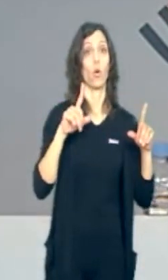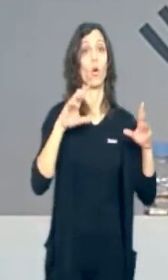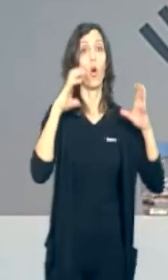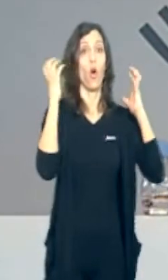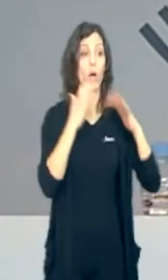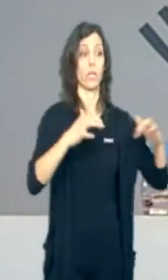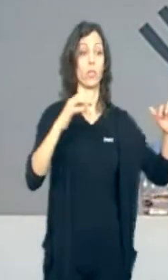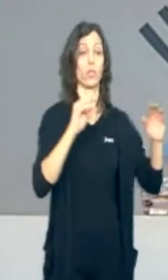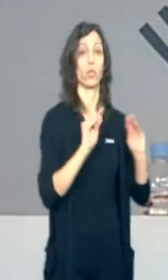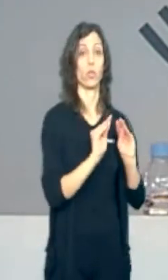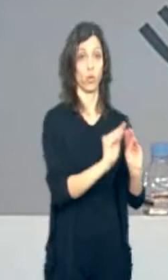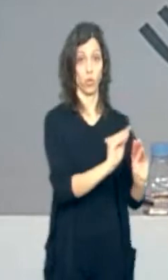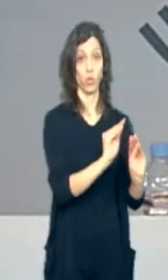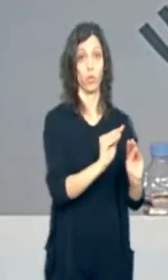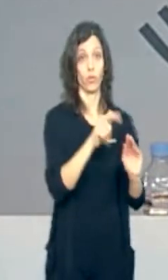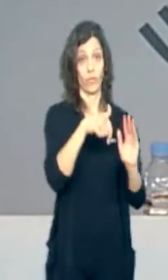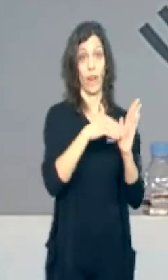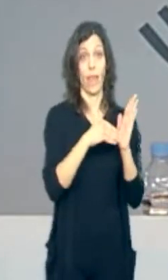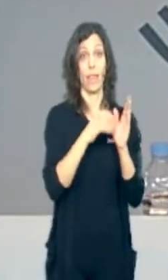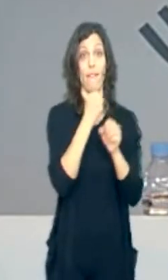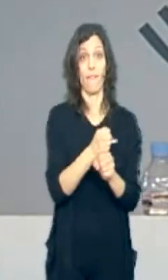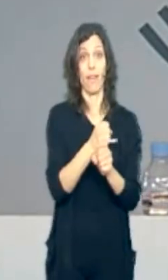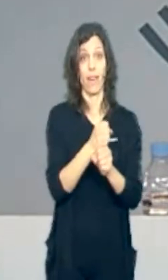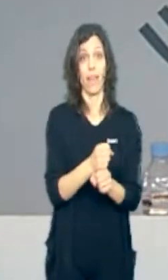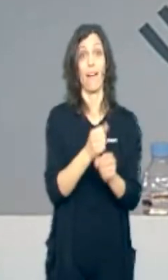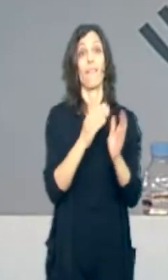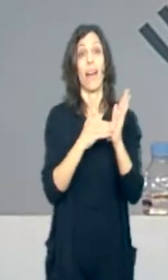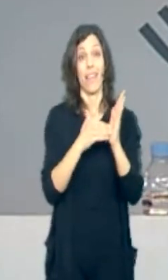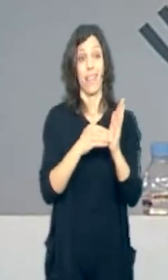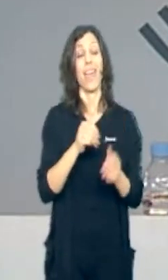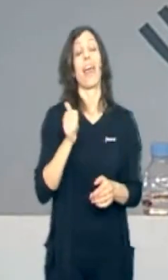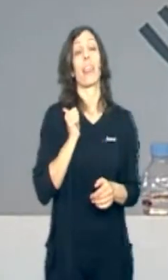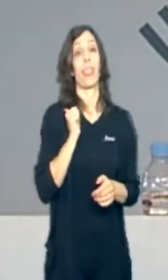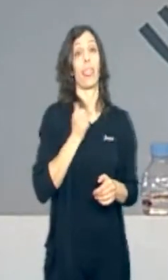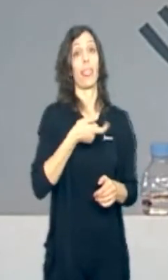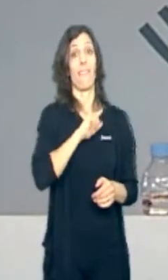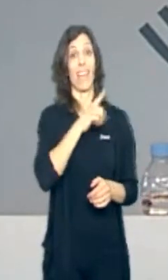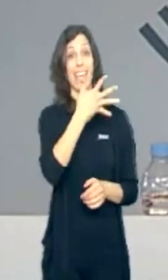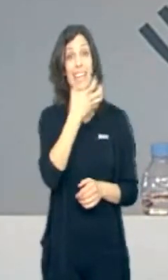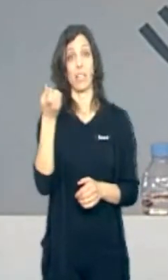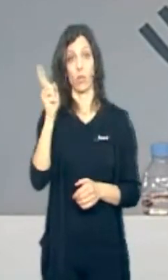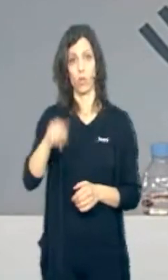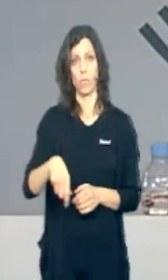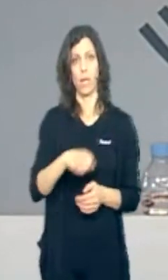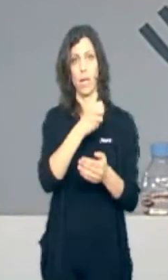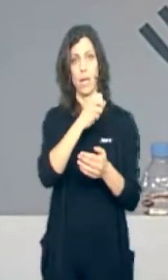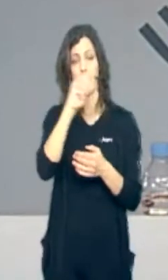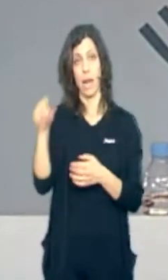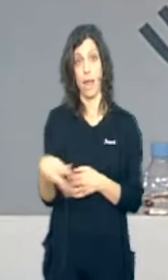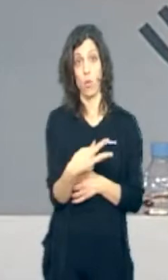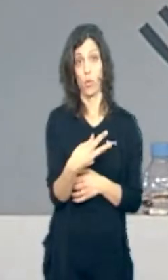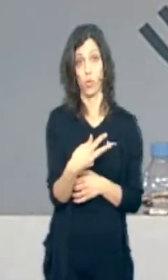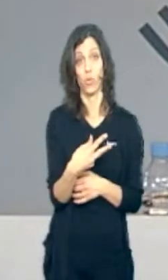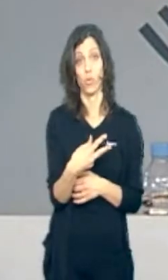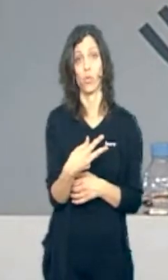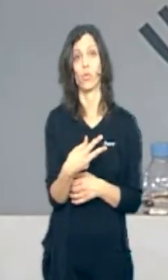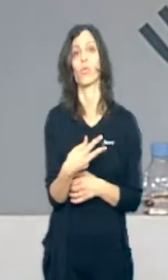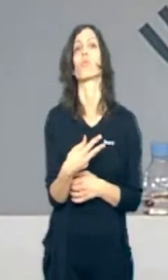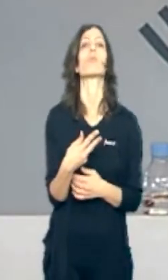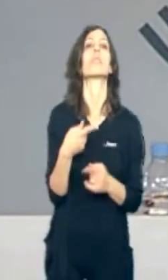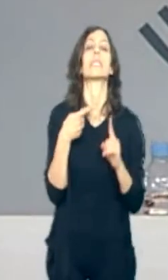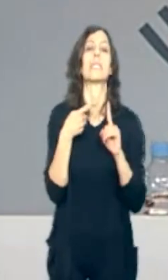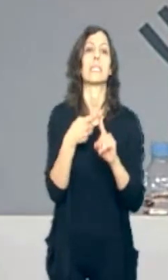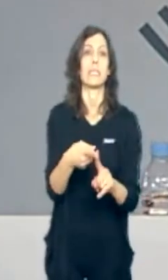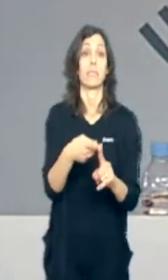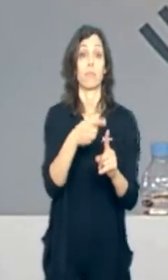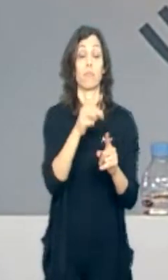que celebran en Feria València, por el cual, por cierto, nos deben 500.000 euros, medio millón de euros, e insisto que el Partido